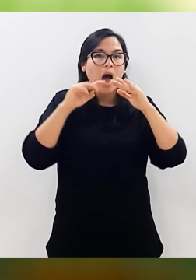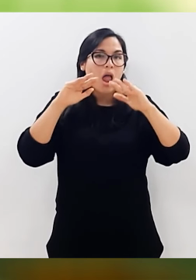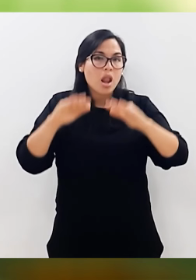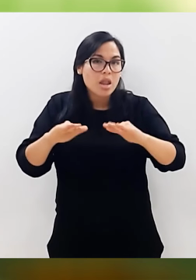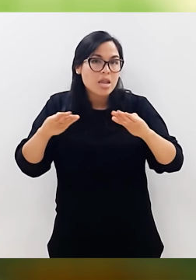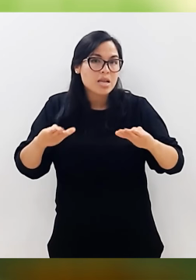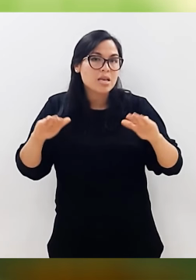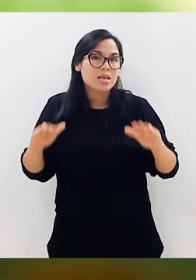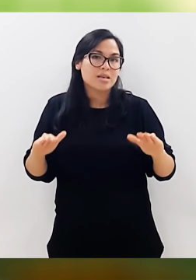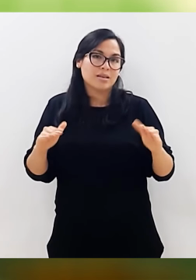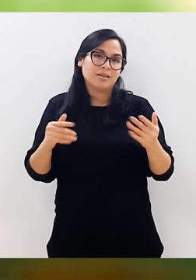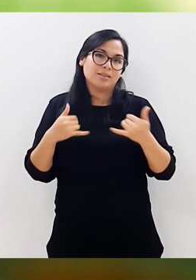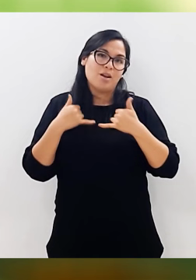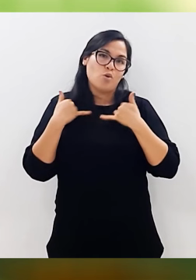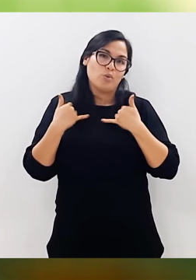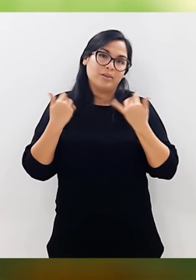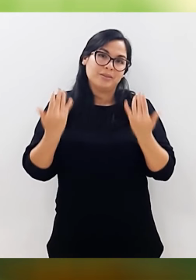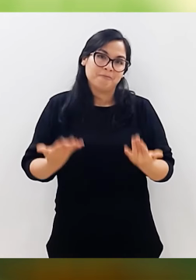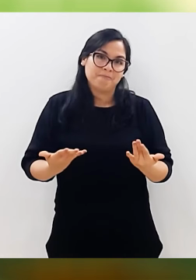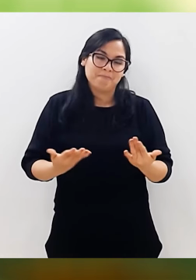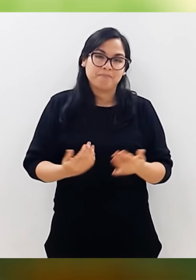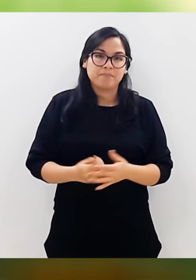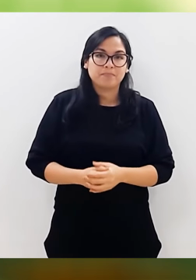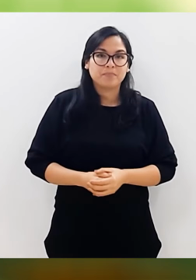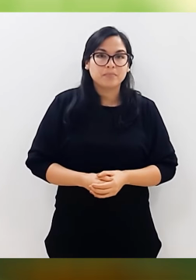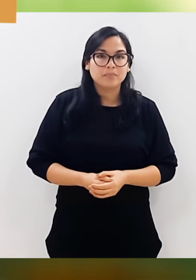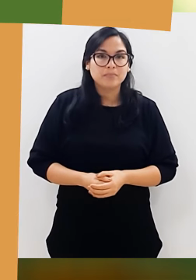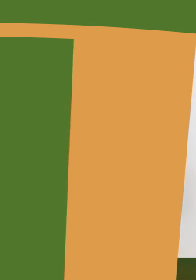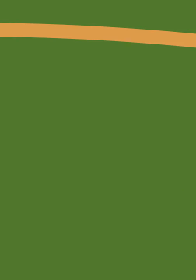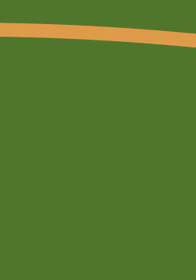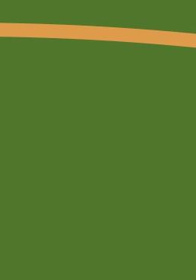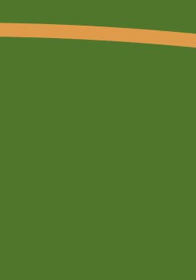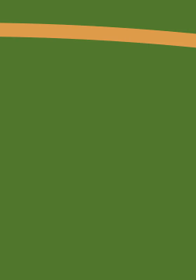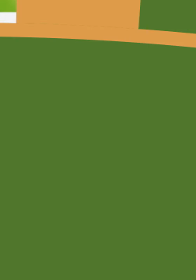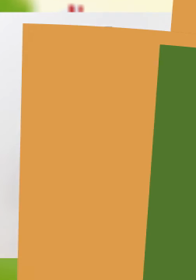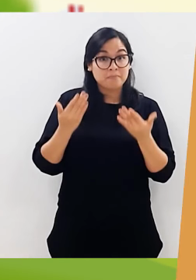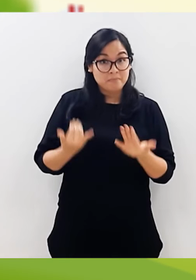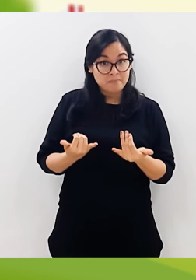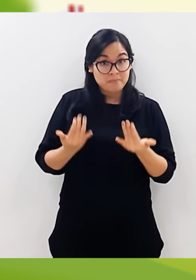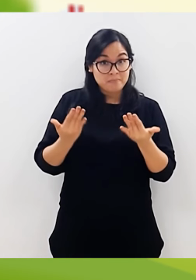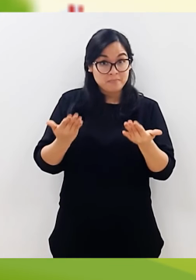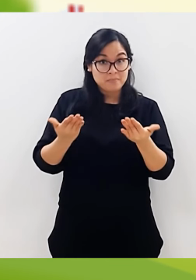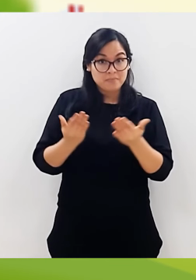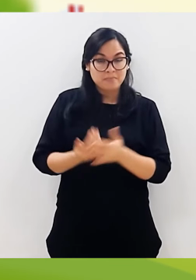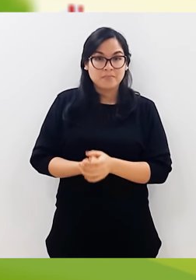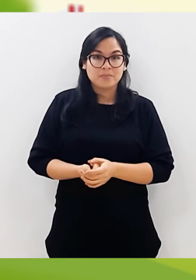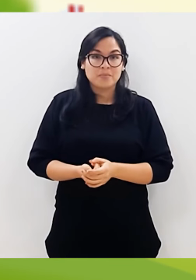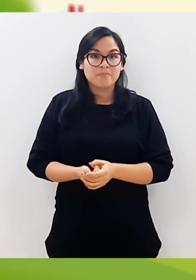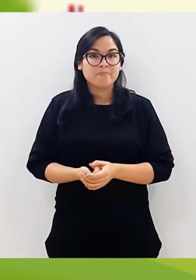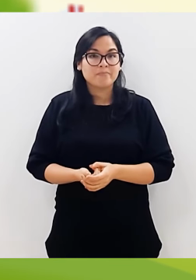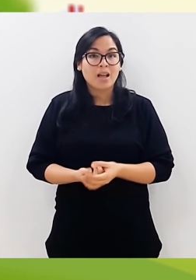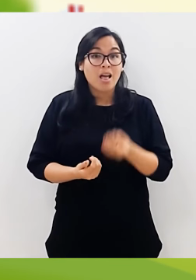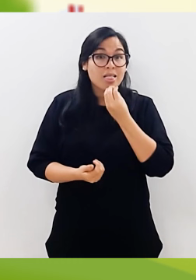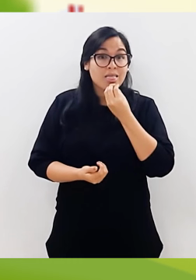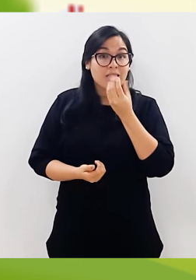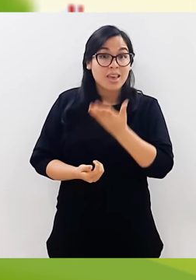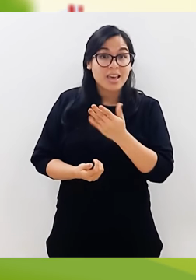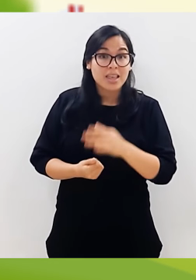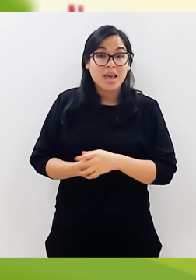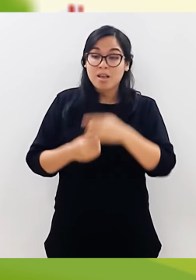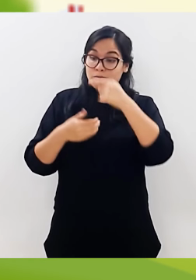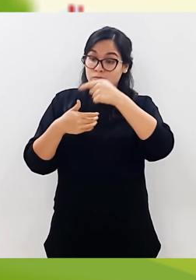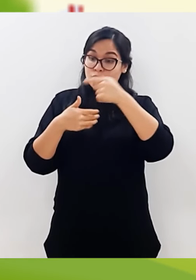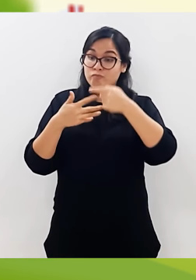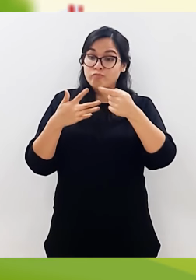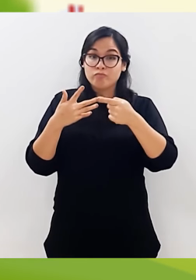nuestras niñas, niños y adolescentes. A continuación, les nombraré